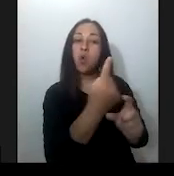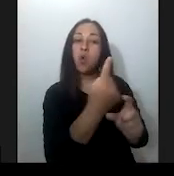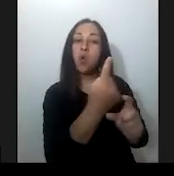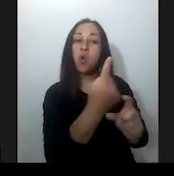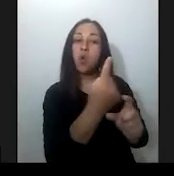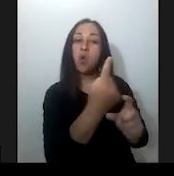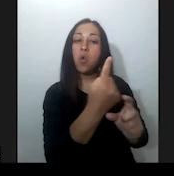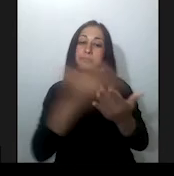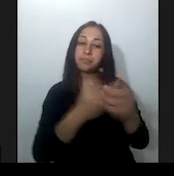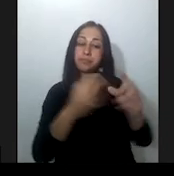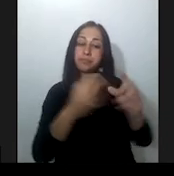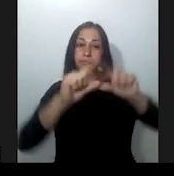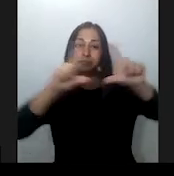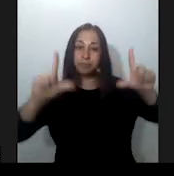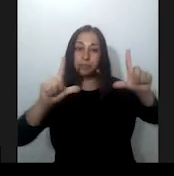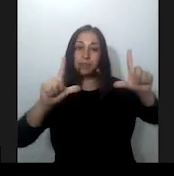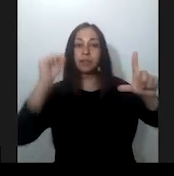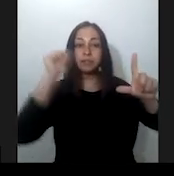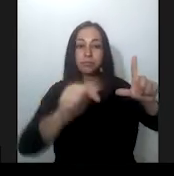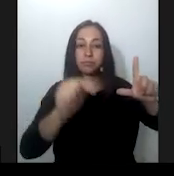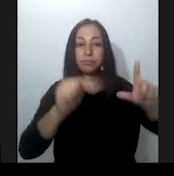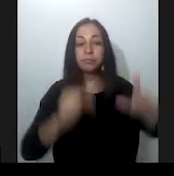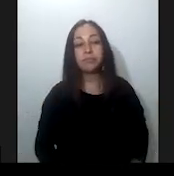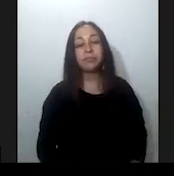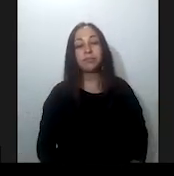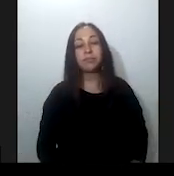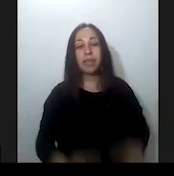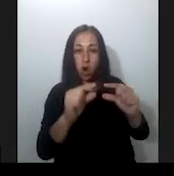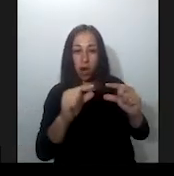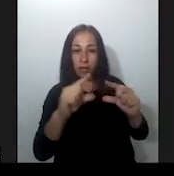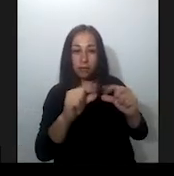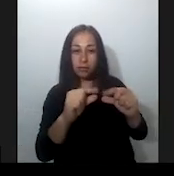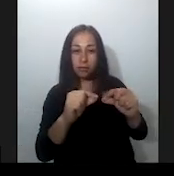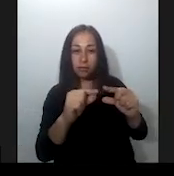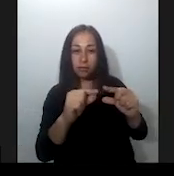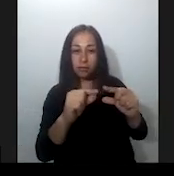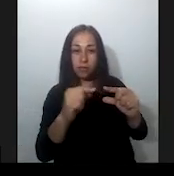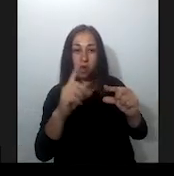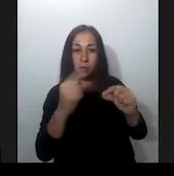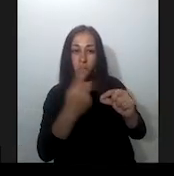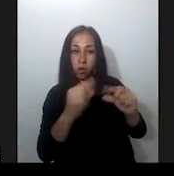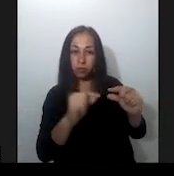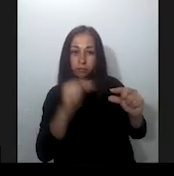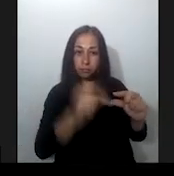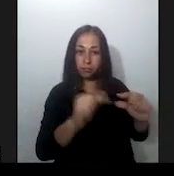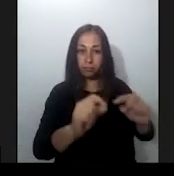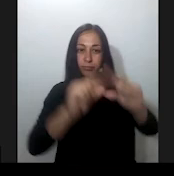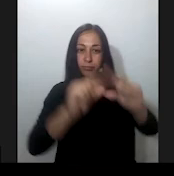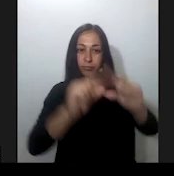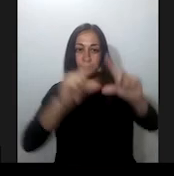la que estuvimos trabajando al inicio. Selecciono, porque a mí me gustaría darle un formato condicional al precio,